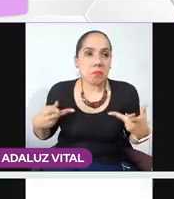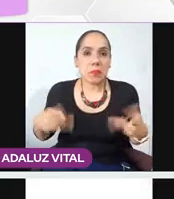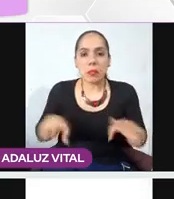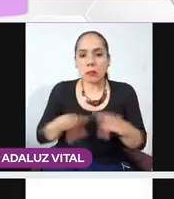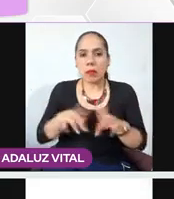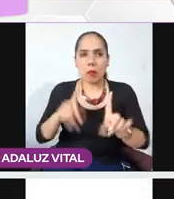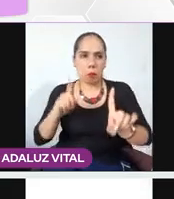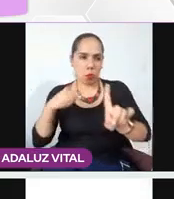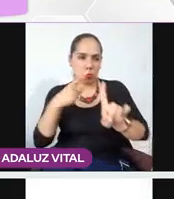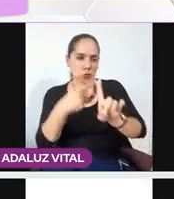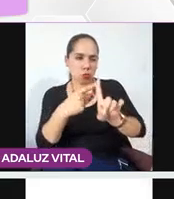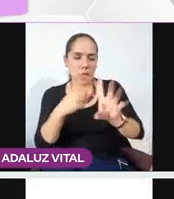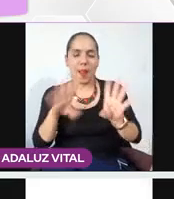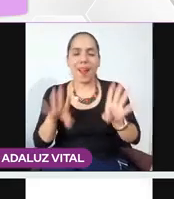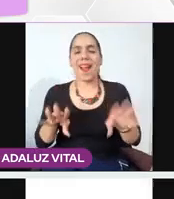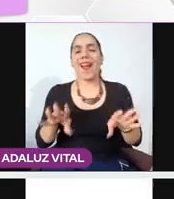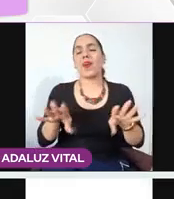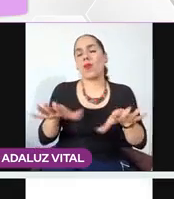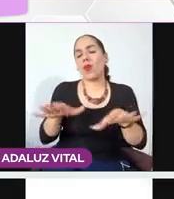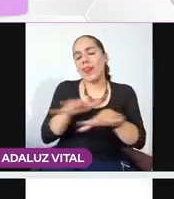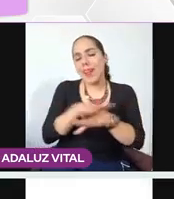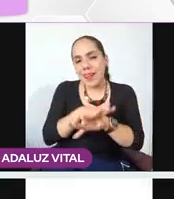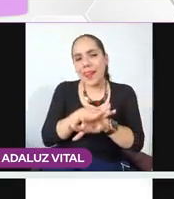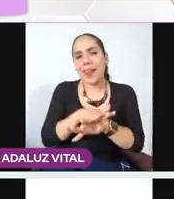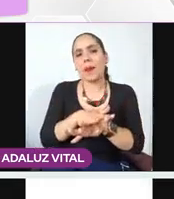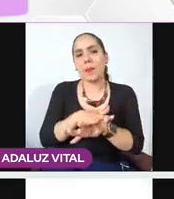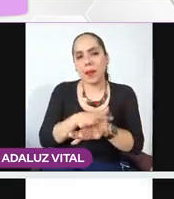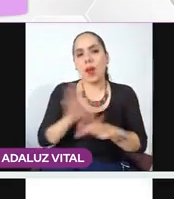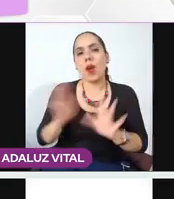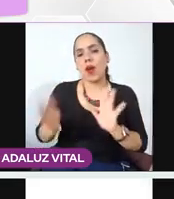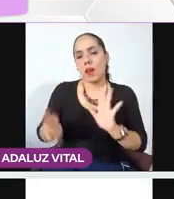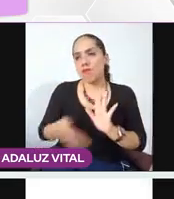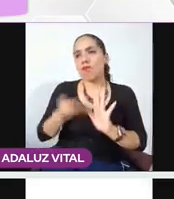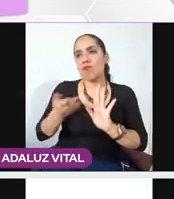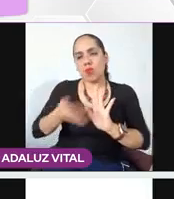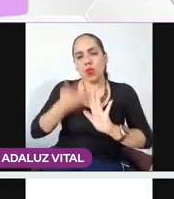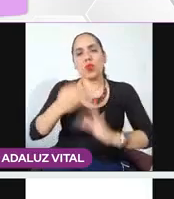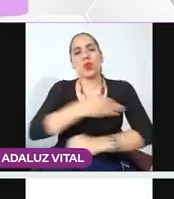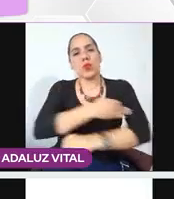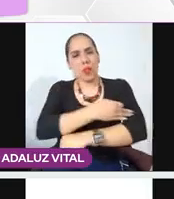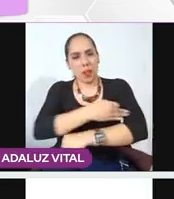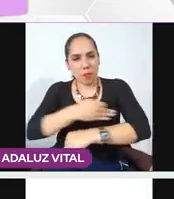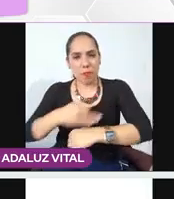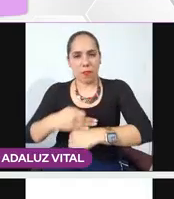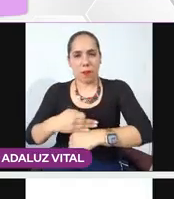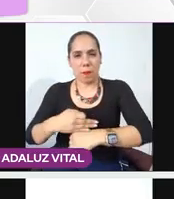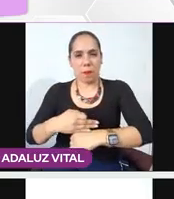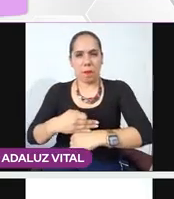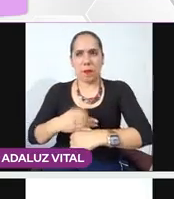ajustando y finalmente se ha formado una familia, ¿no? Con figuras mamá, papá.